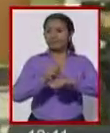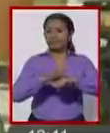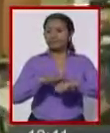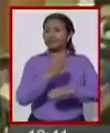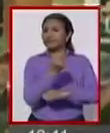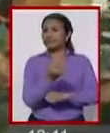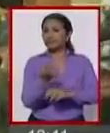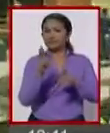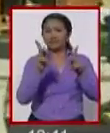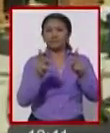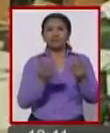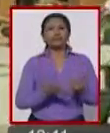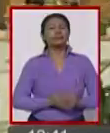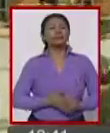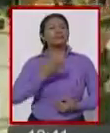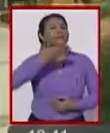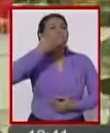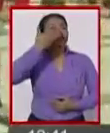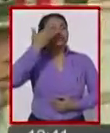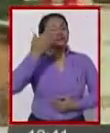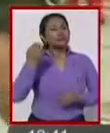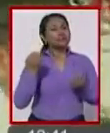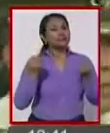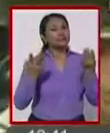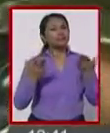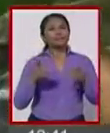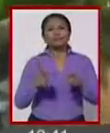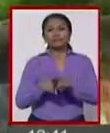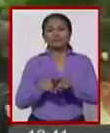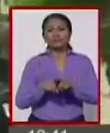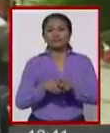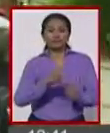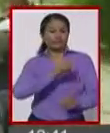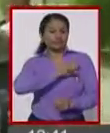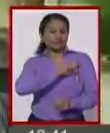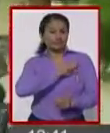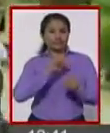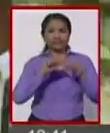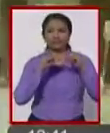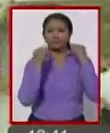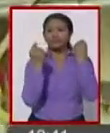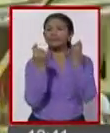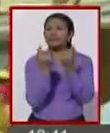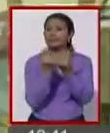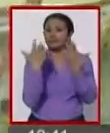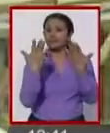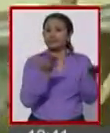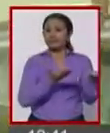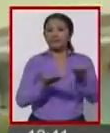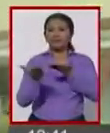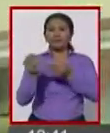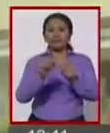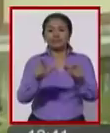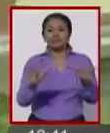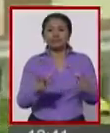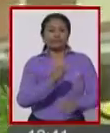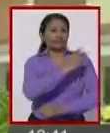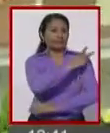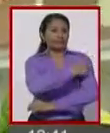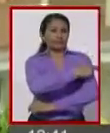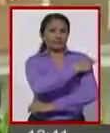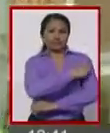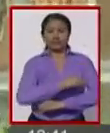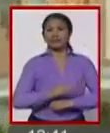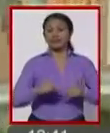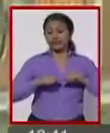personas sí han sido o han salido intoxicadas. En su mayoría, bomberos, del equipo de bomberos, ya han sido evacuados algunos a centros de